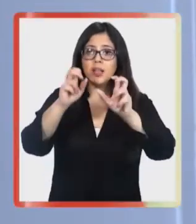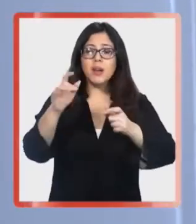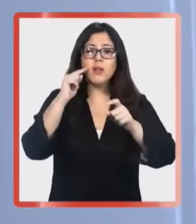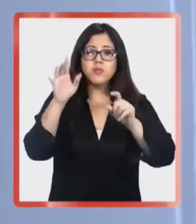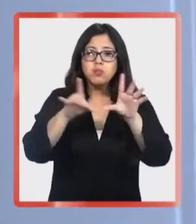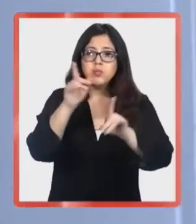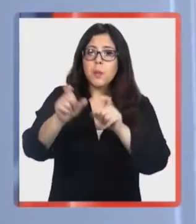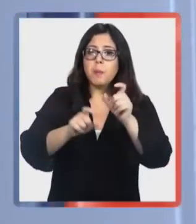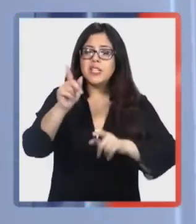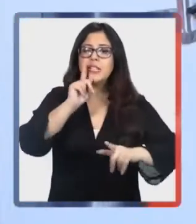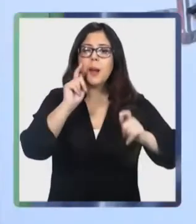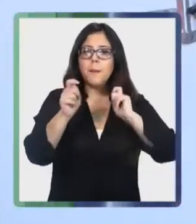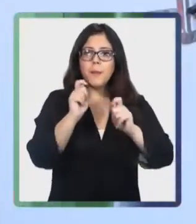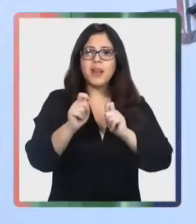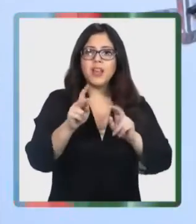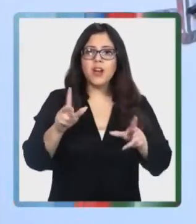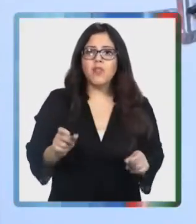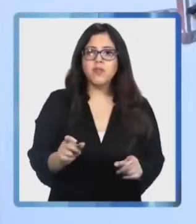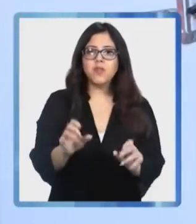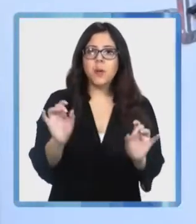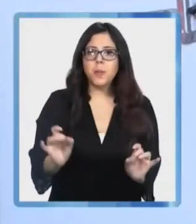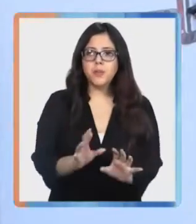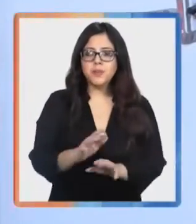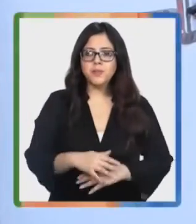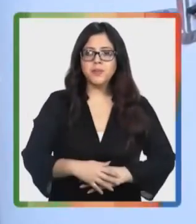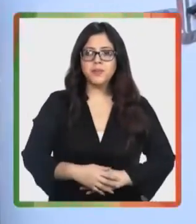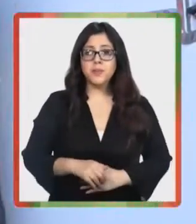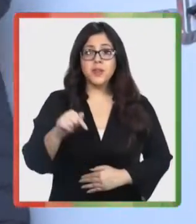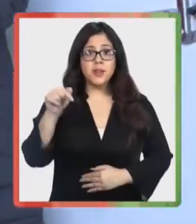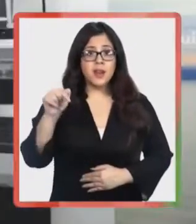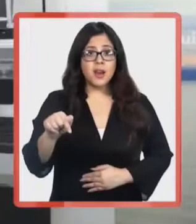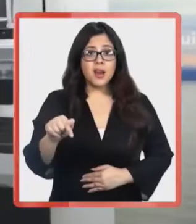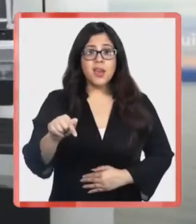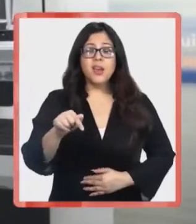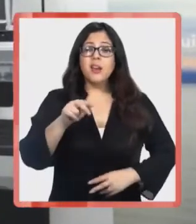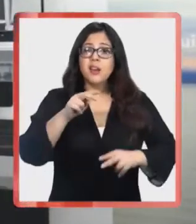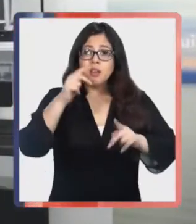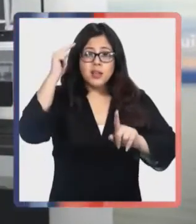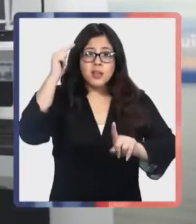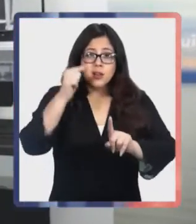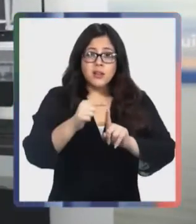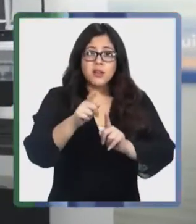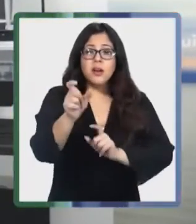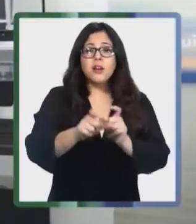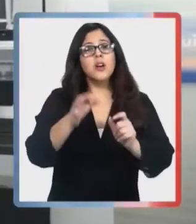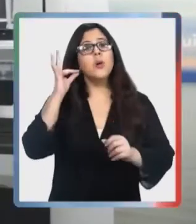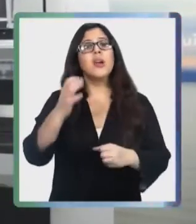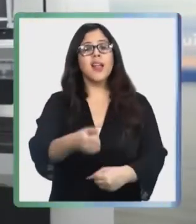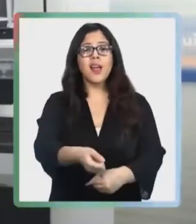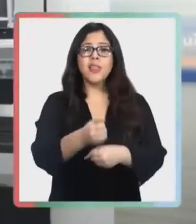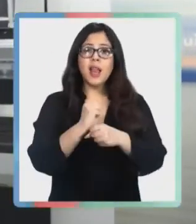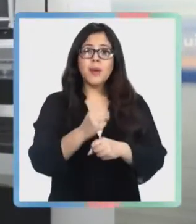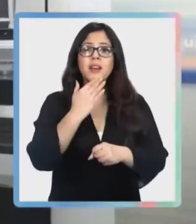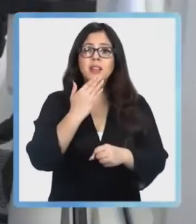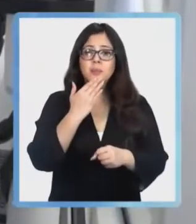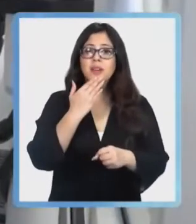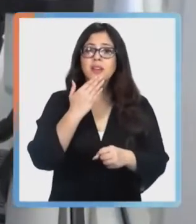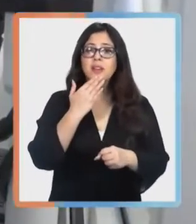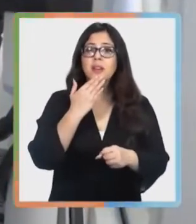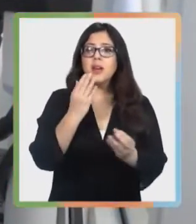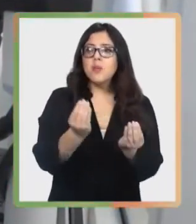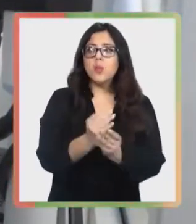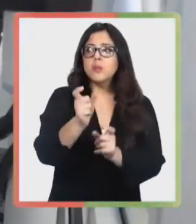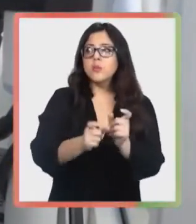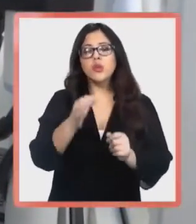de pacientes con factores de riesgo de cáncer de mama si bien el operativo se orientó a mujeres de la pizca también más